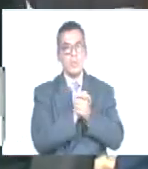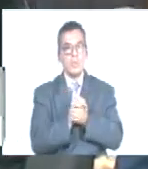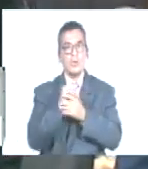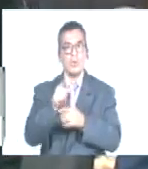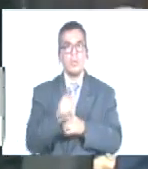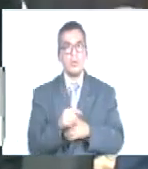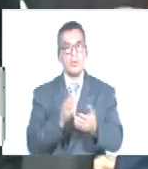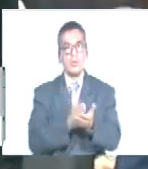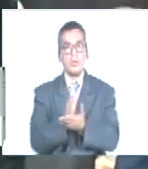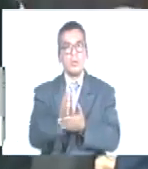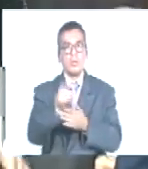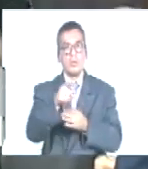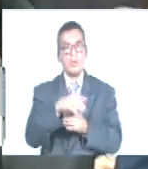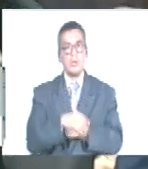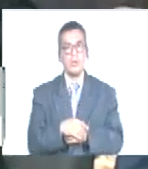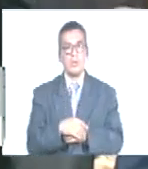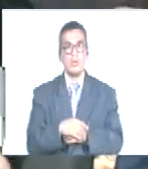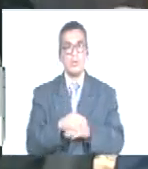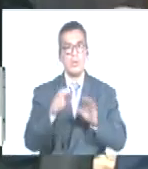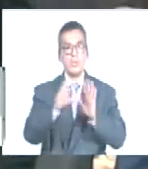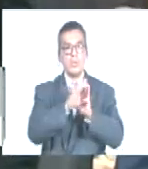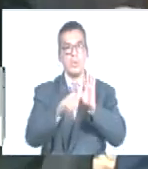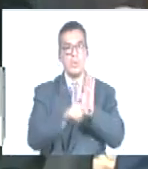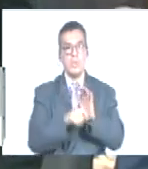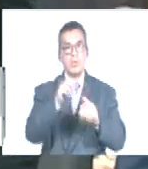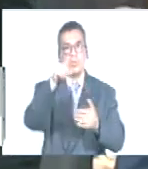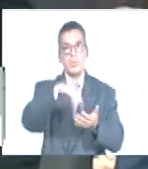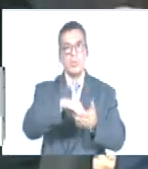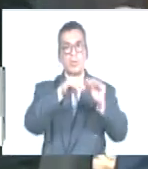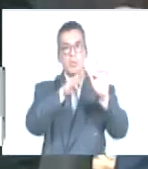que continuaron con la constitución de